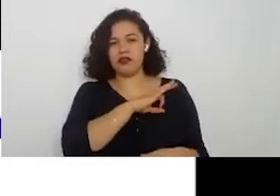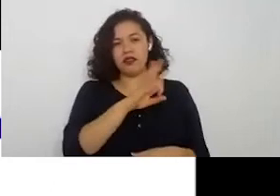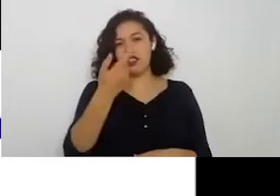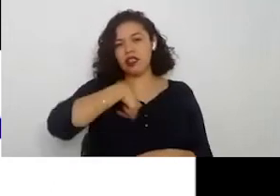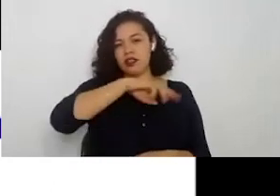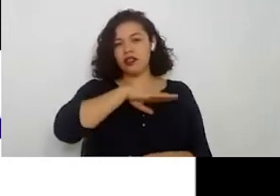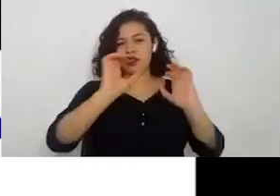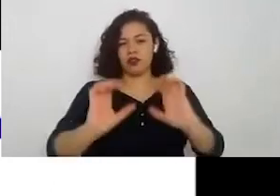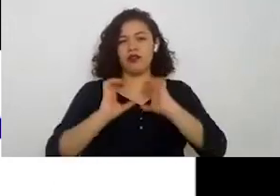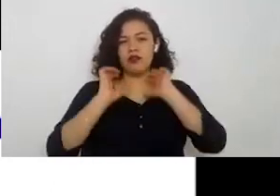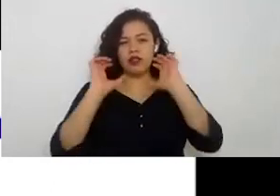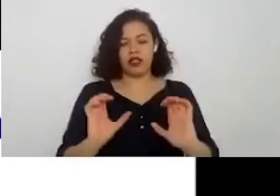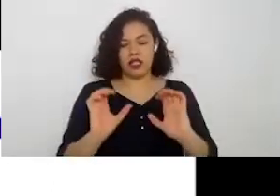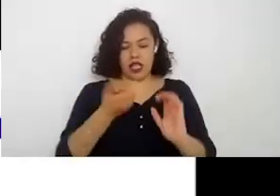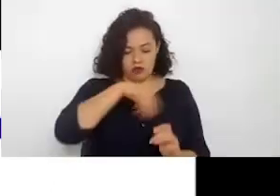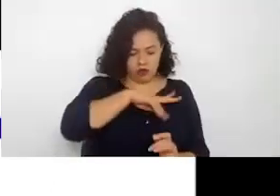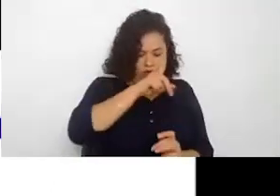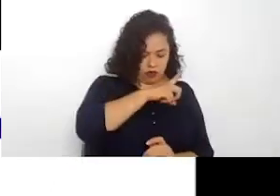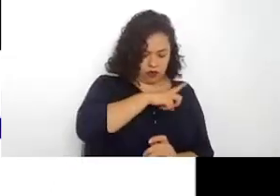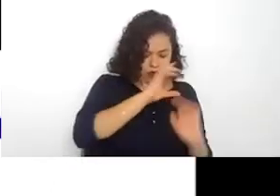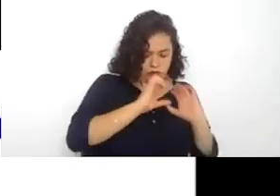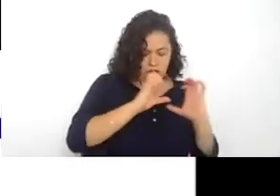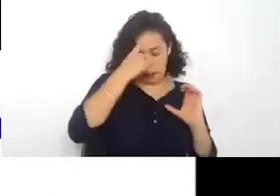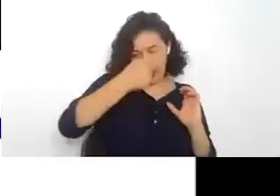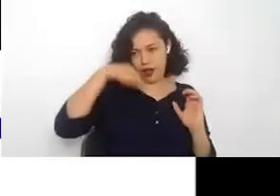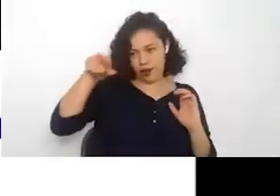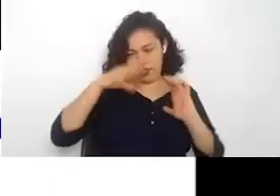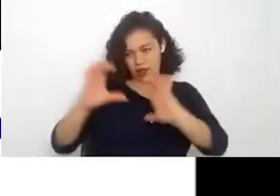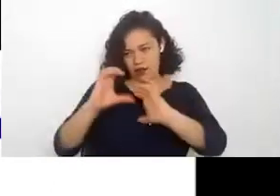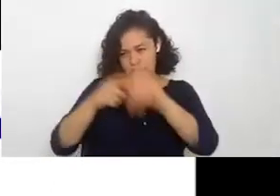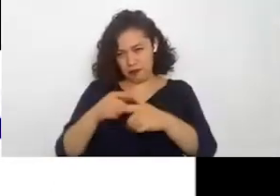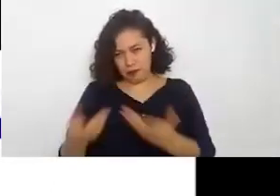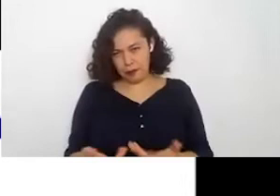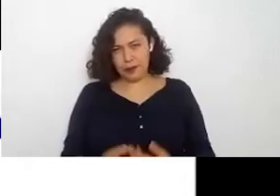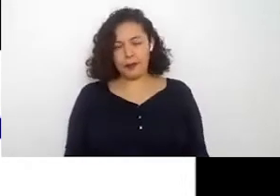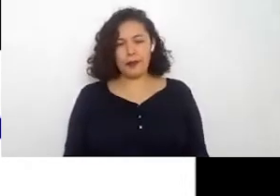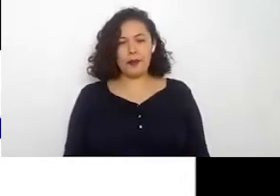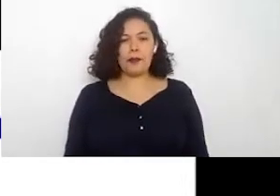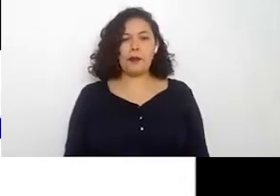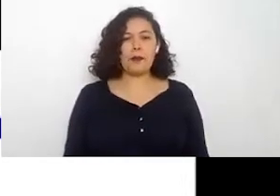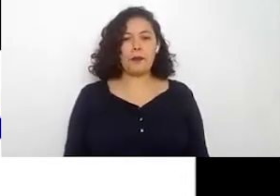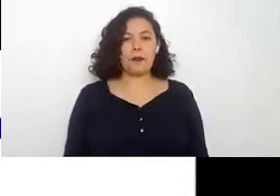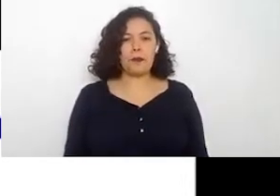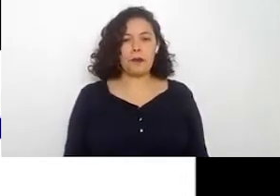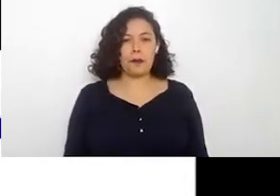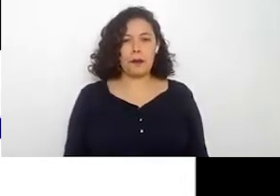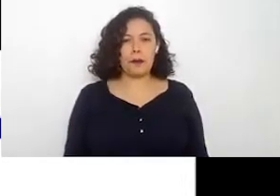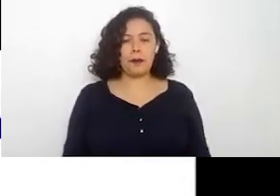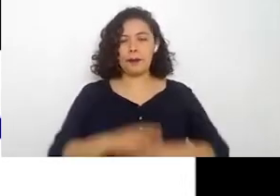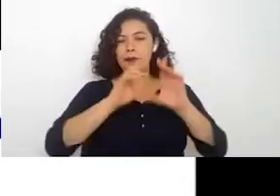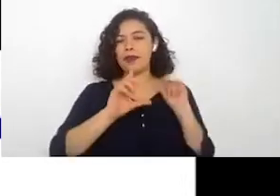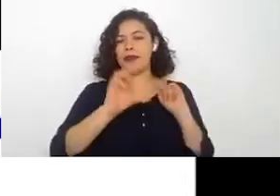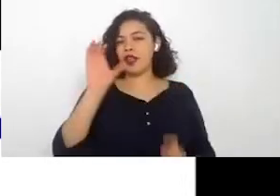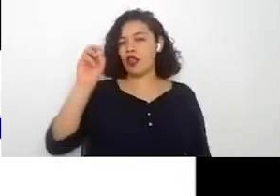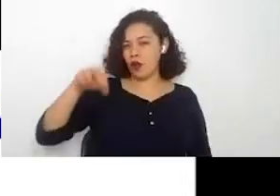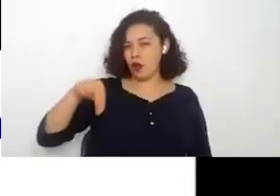o sea, de cuidarnos para cuidar a los demás. Lo que era la agenda de las Naciones Unidas hacia